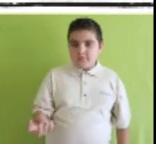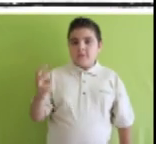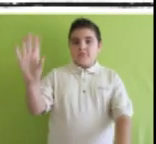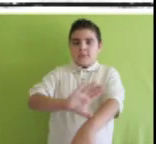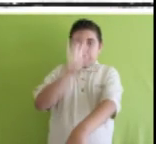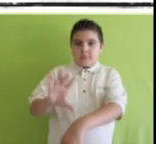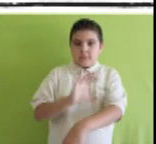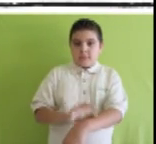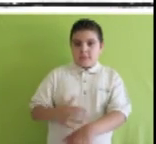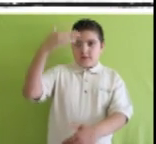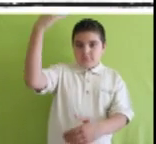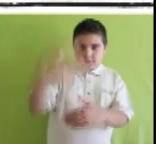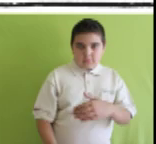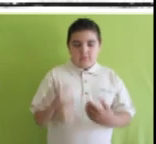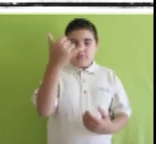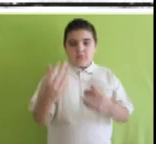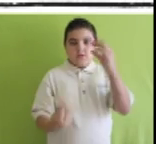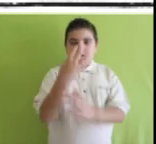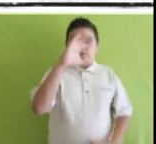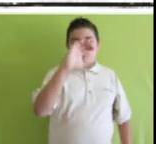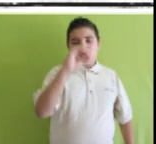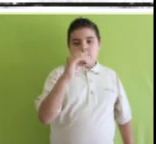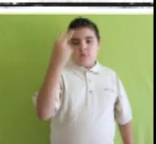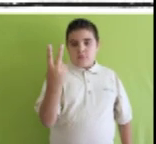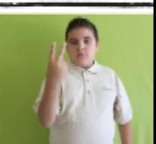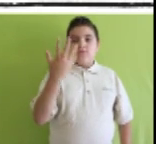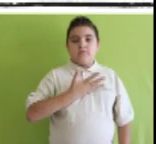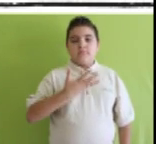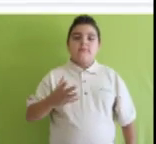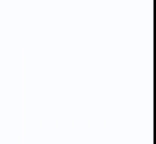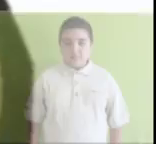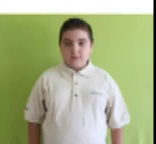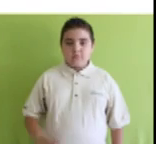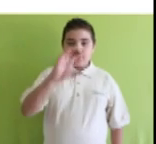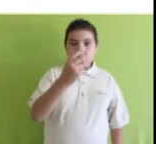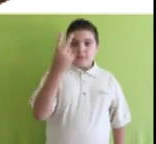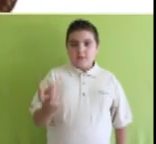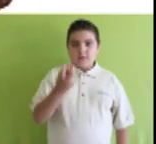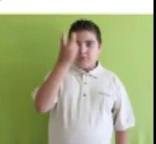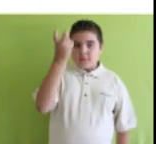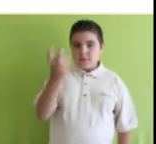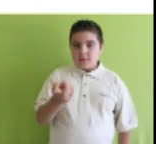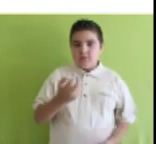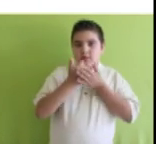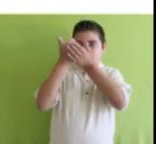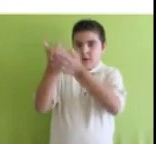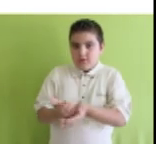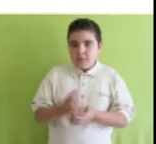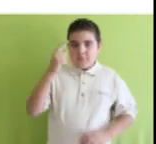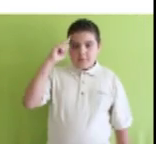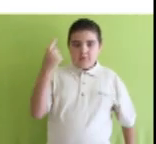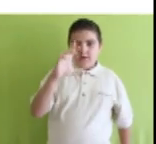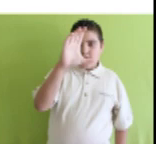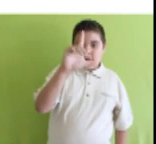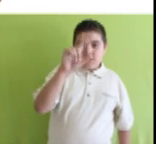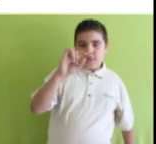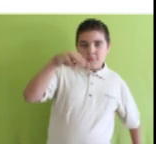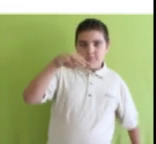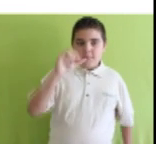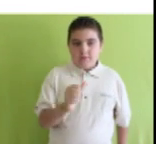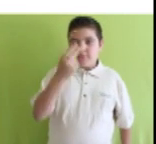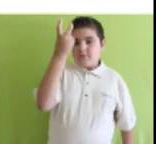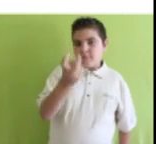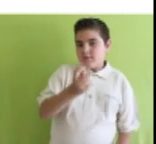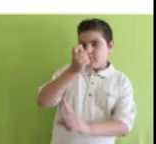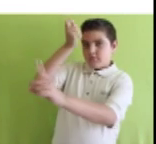de los autos consumen energía y generan CO2. El CO2 es un gas que ayuda a mantener el equilibrio del